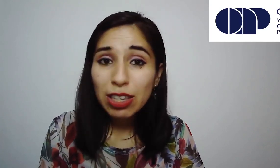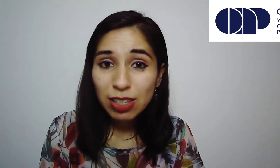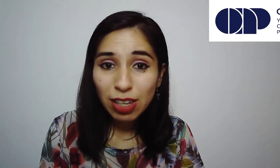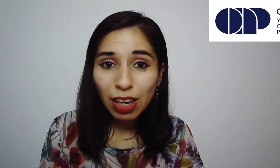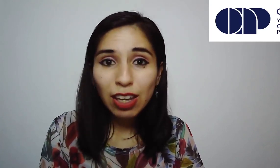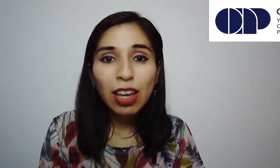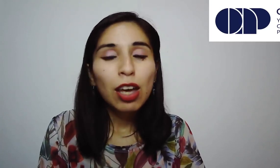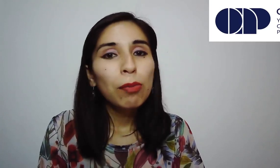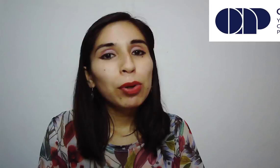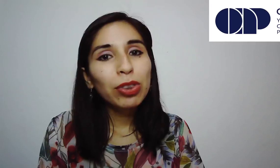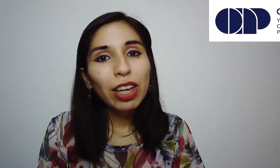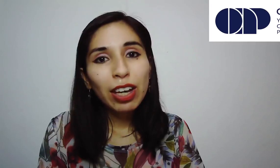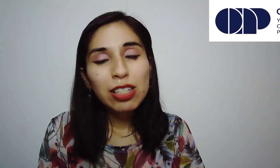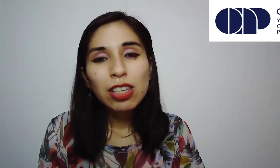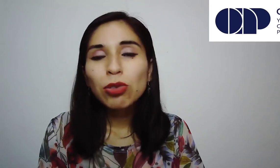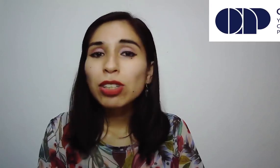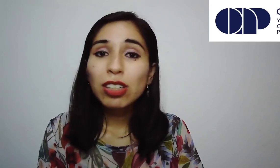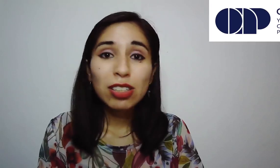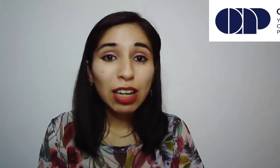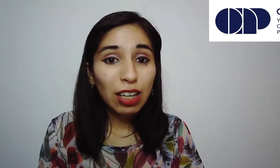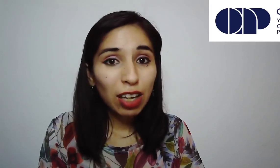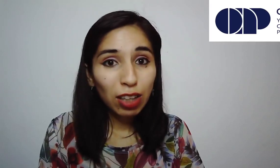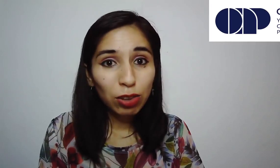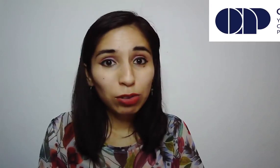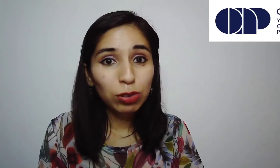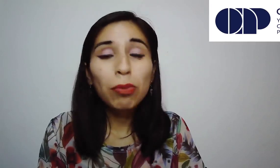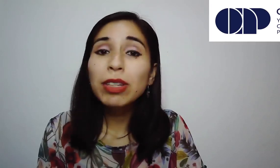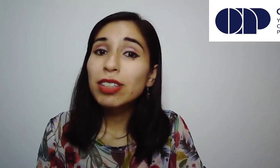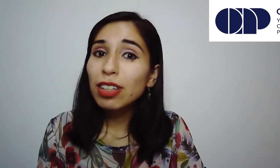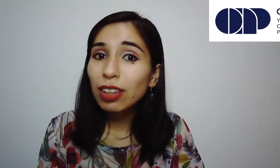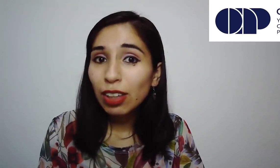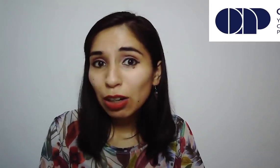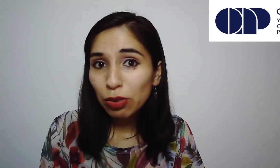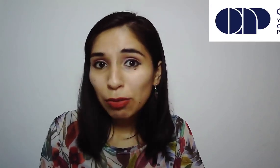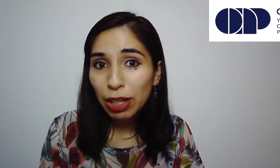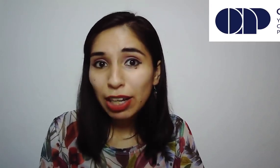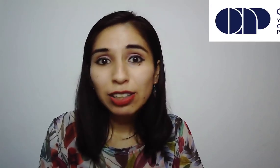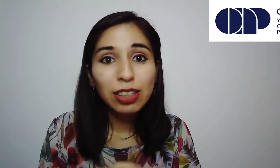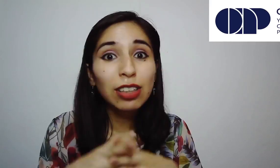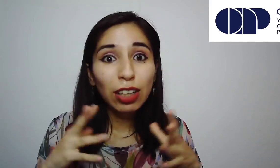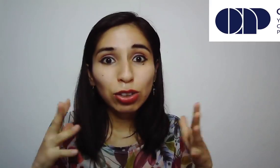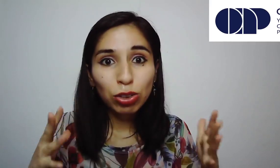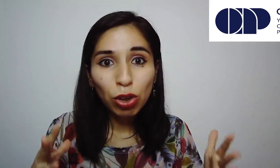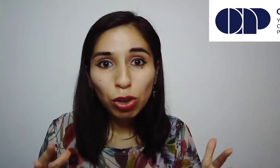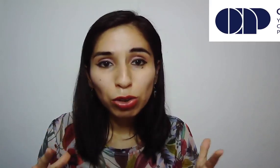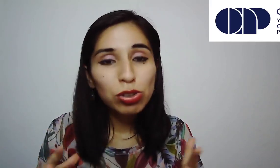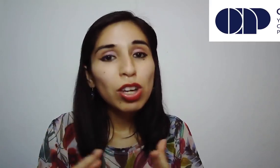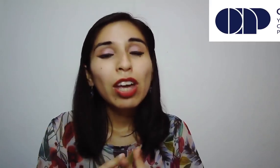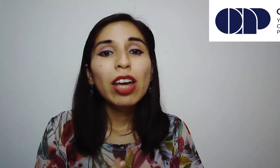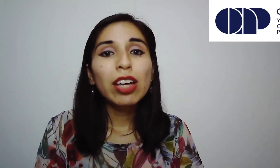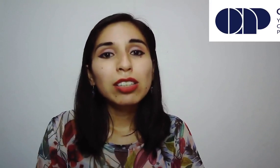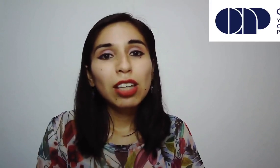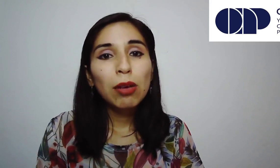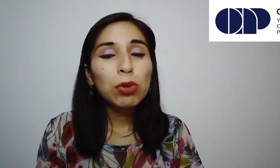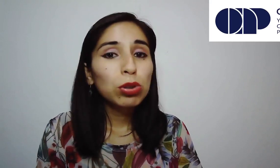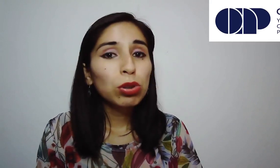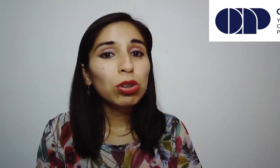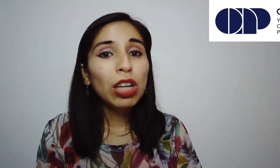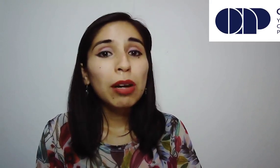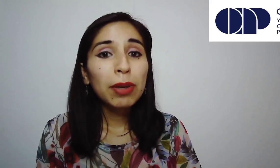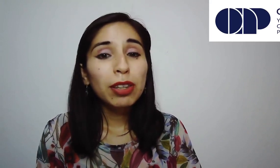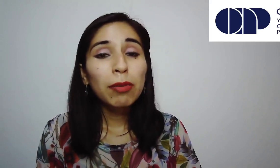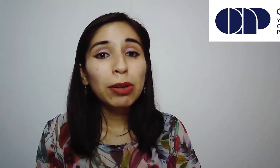cuídense protéjanse no estén saliendo no visiten a los familiares hasta que todos estemos